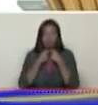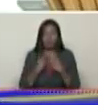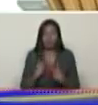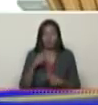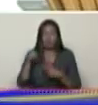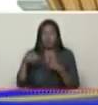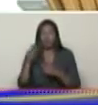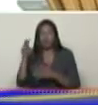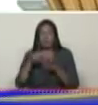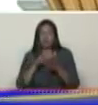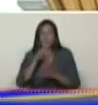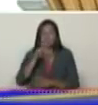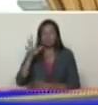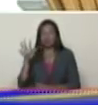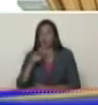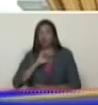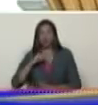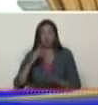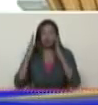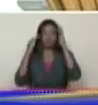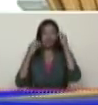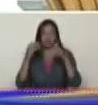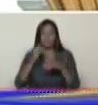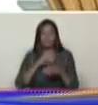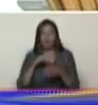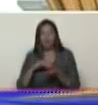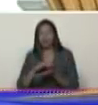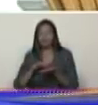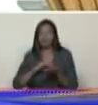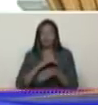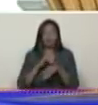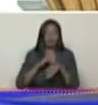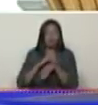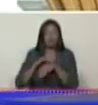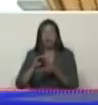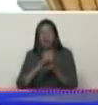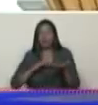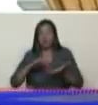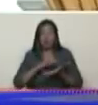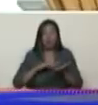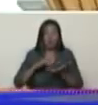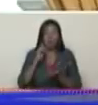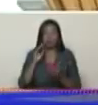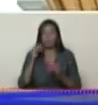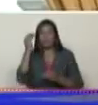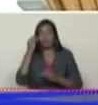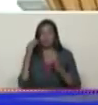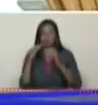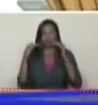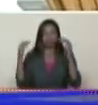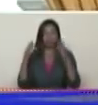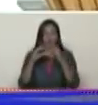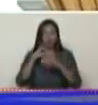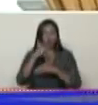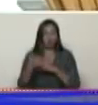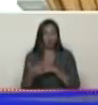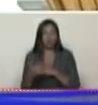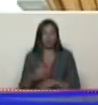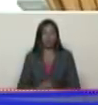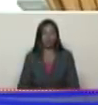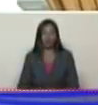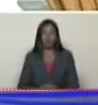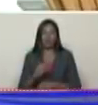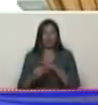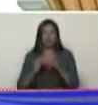pensar en grande, atender la situación coyuntural y pensar en grande los proyectos de la revolución, pensar en grande, actuar en